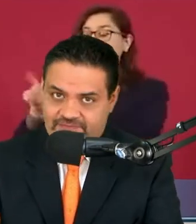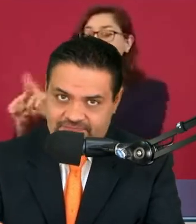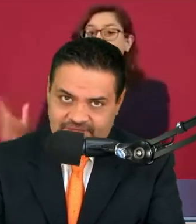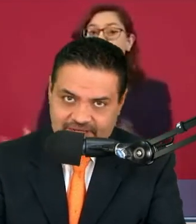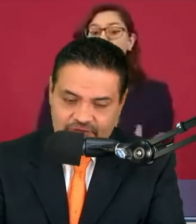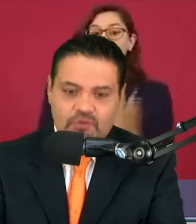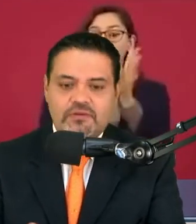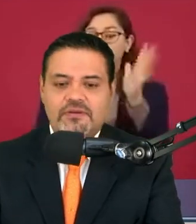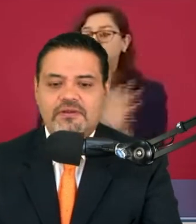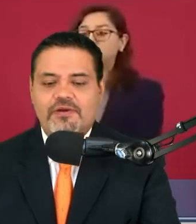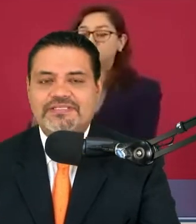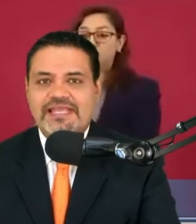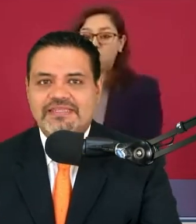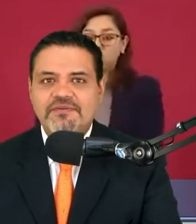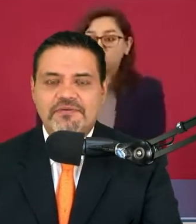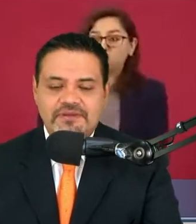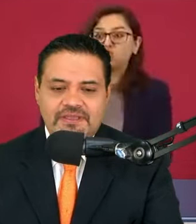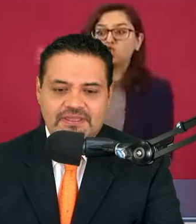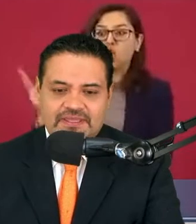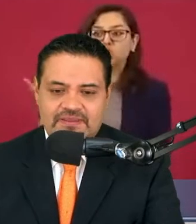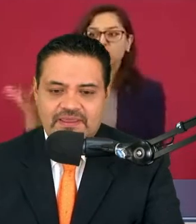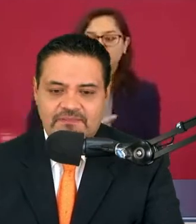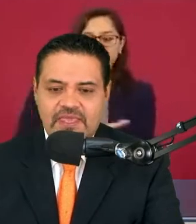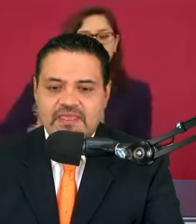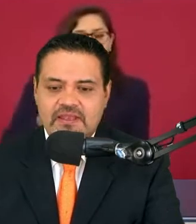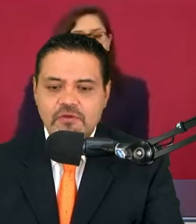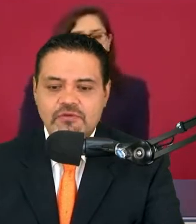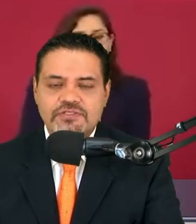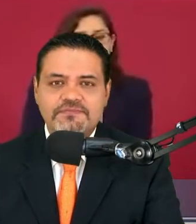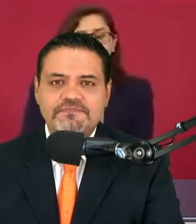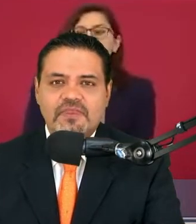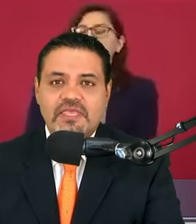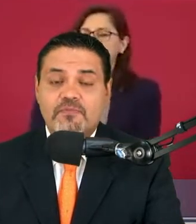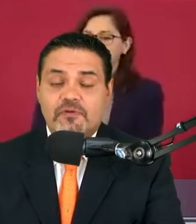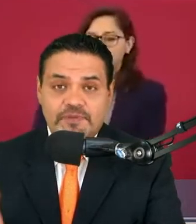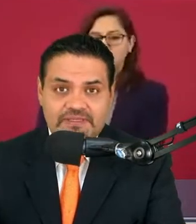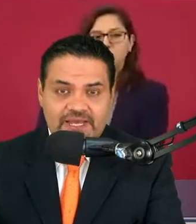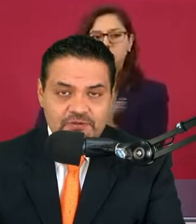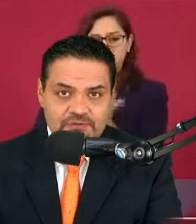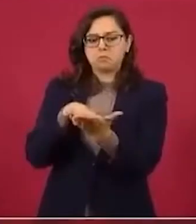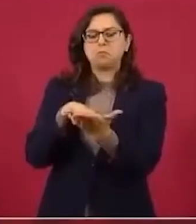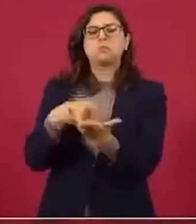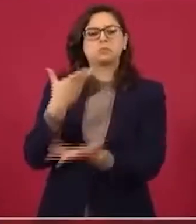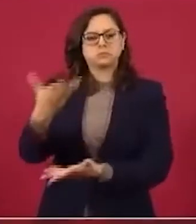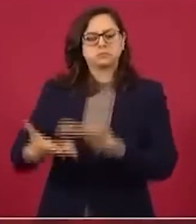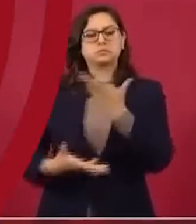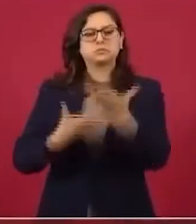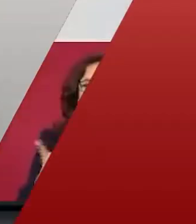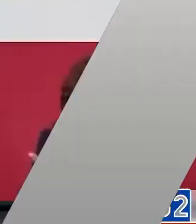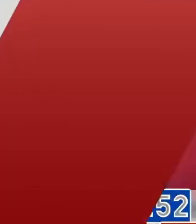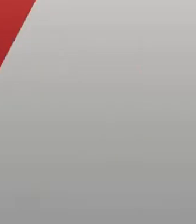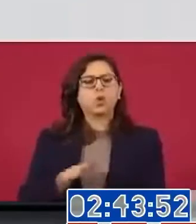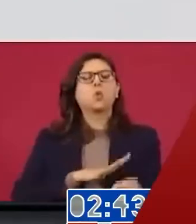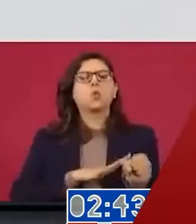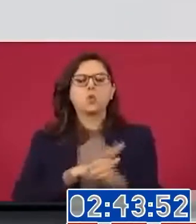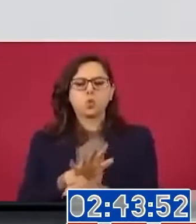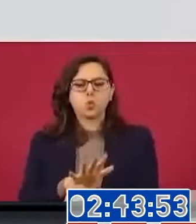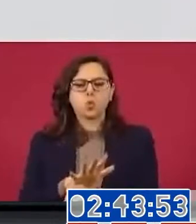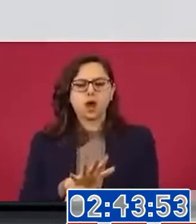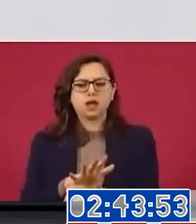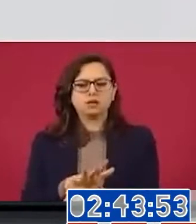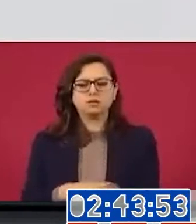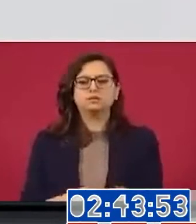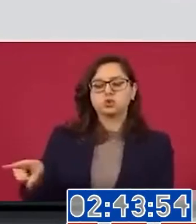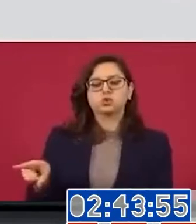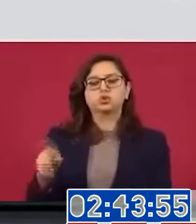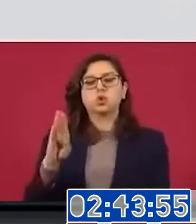el director o exdirectivo de Baker Hughes y propietario de la polémica lujosa residencia